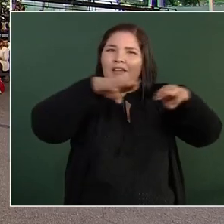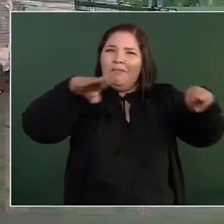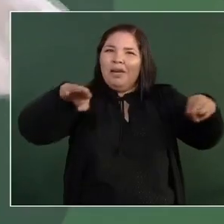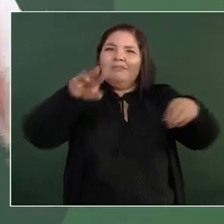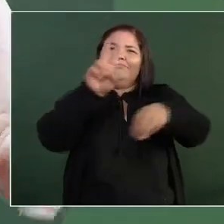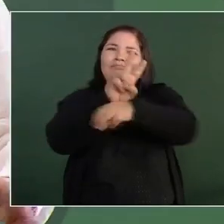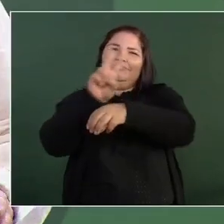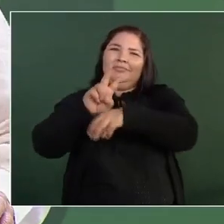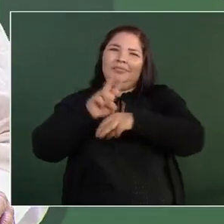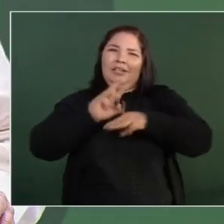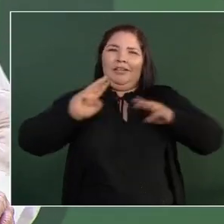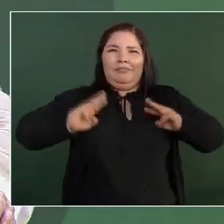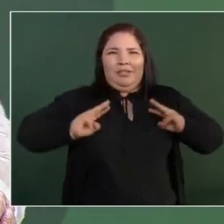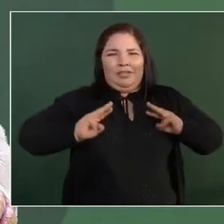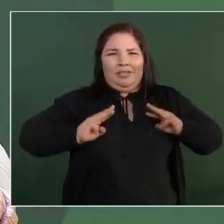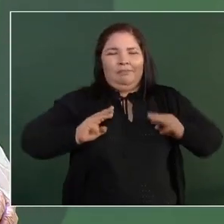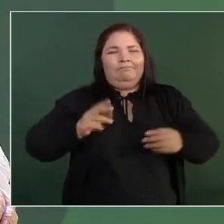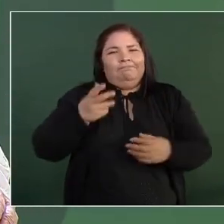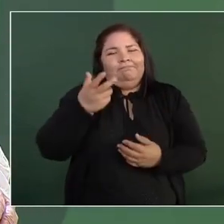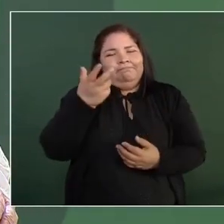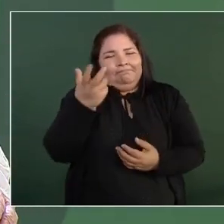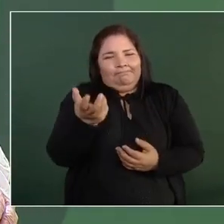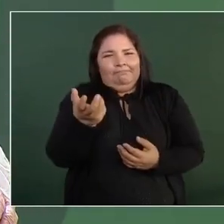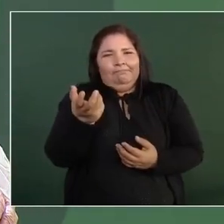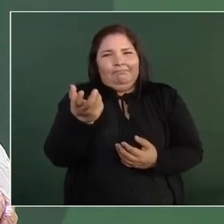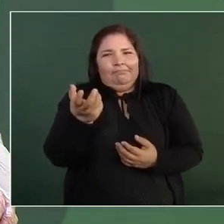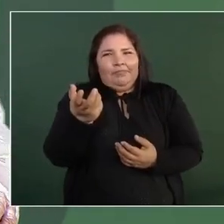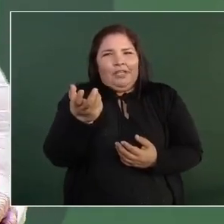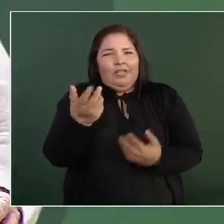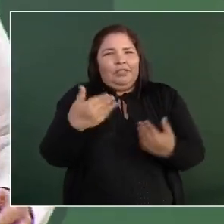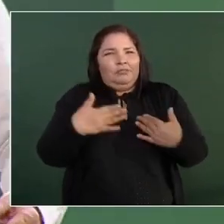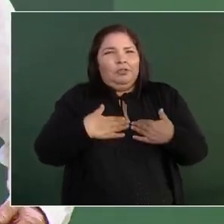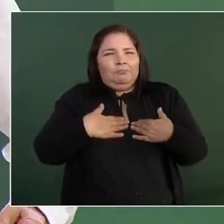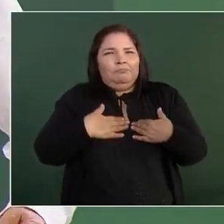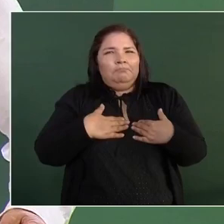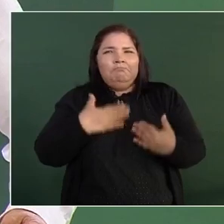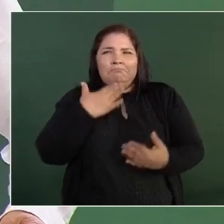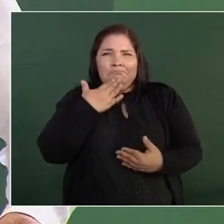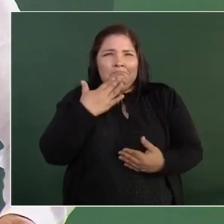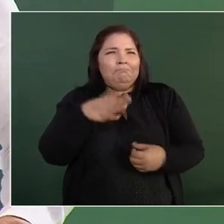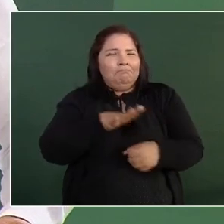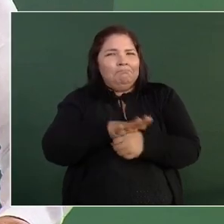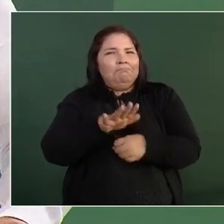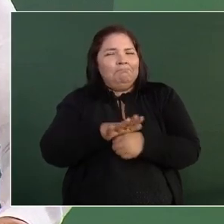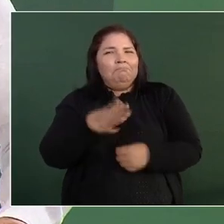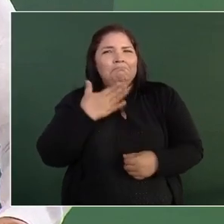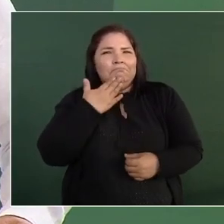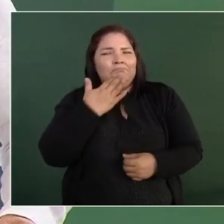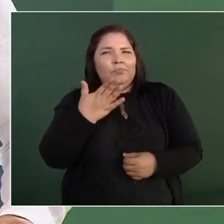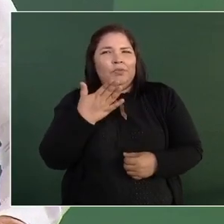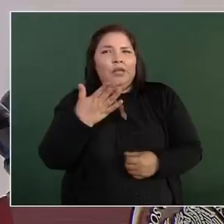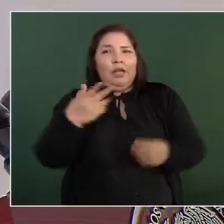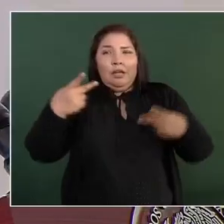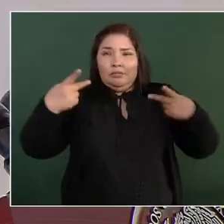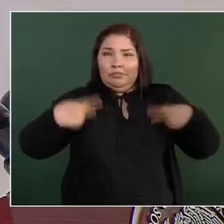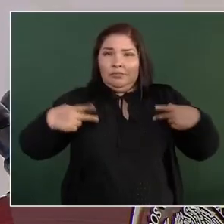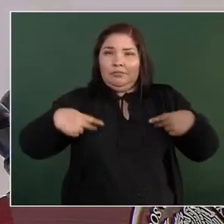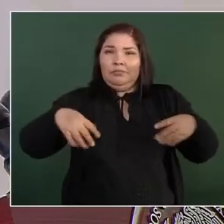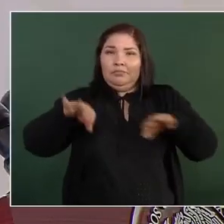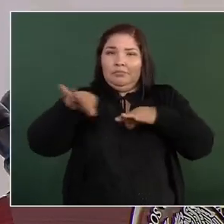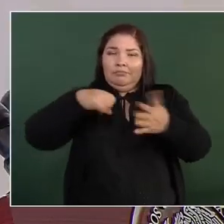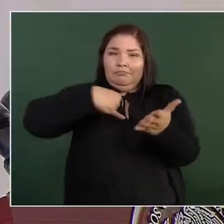Bueno, junto con eso, la satisfacción de los